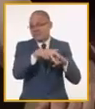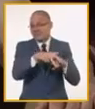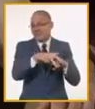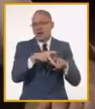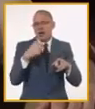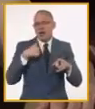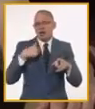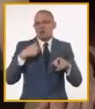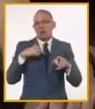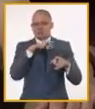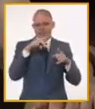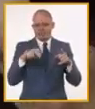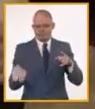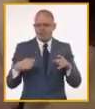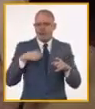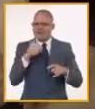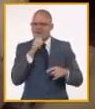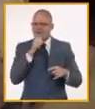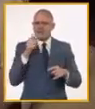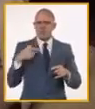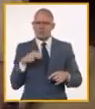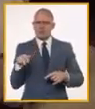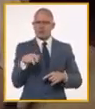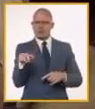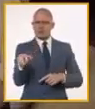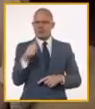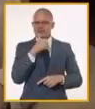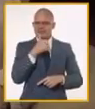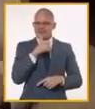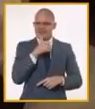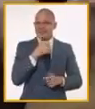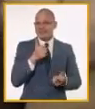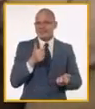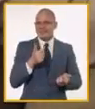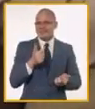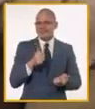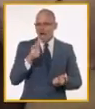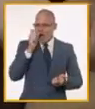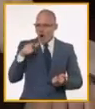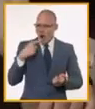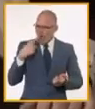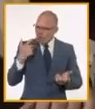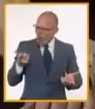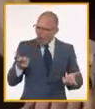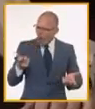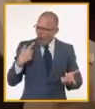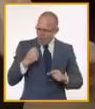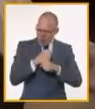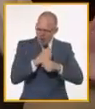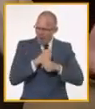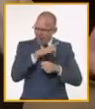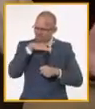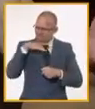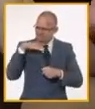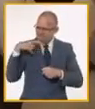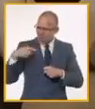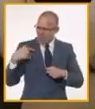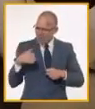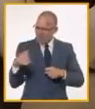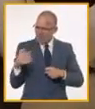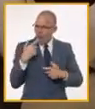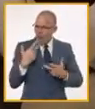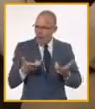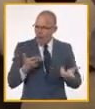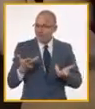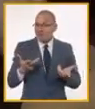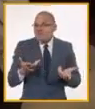loma aquí, después subiendo la otra loma, y el entrenamiento que tenía. Y el hombre, oiga, pero ¿cómo es posible? Pero siempre ha sido así, pero es